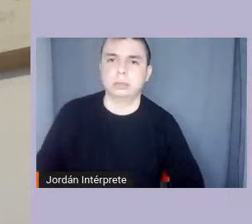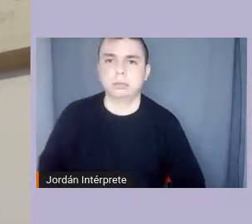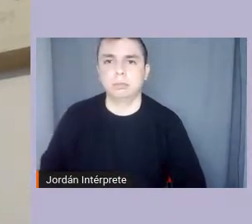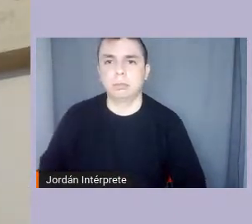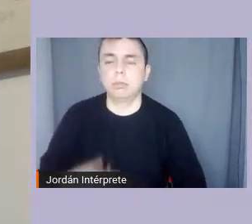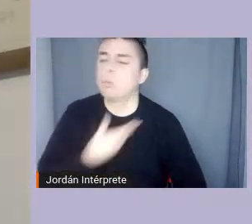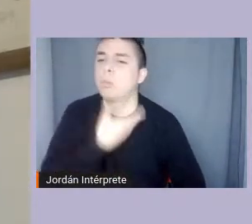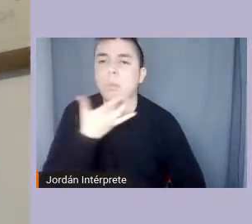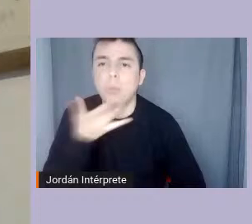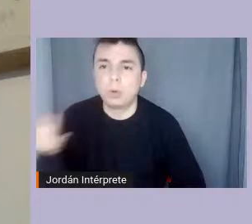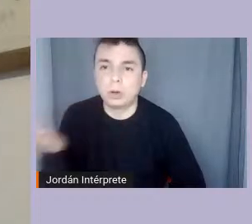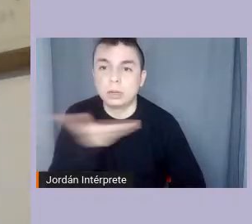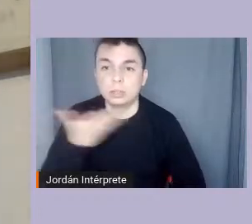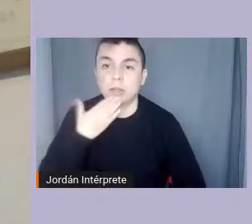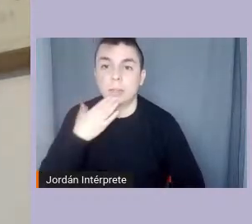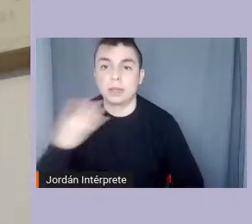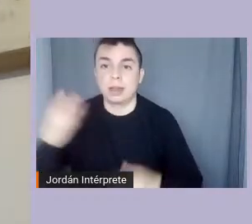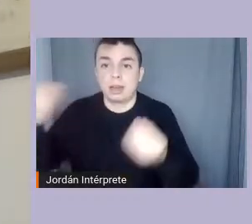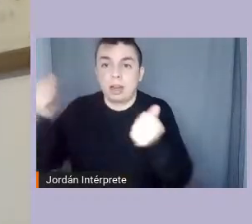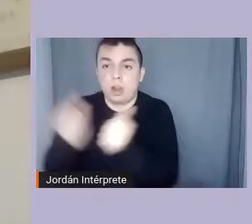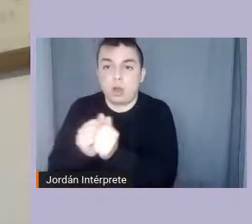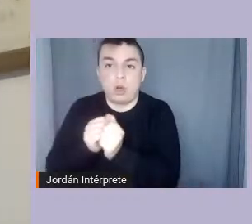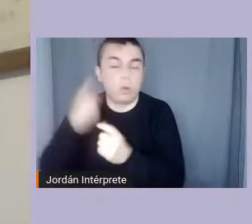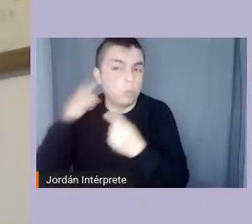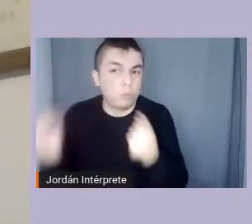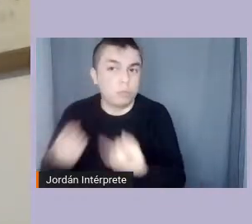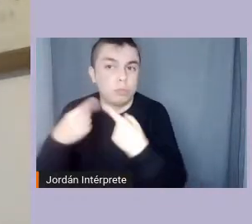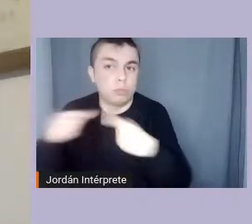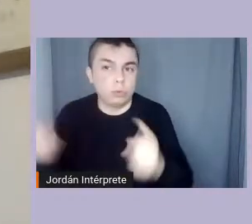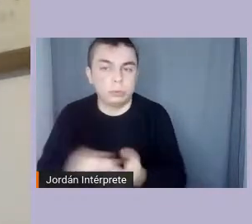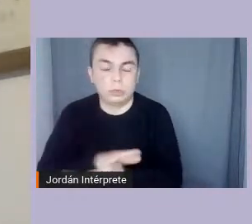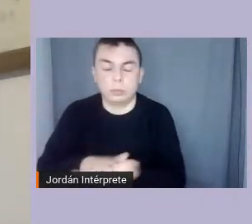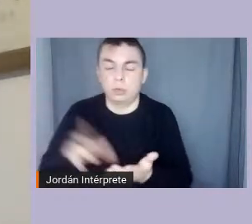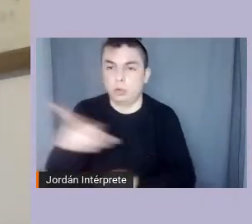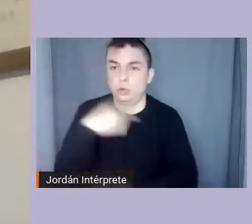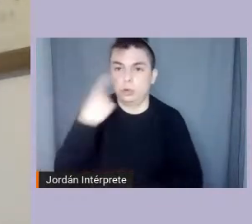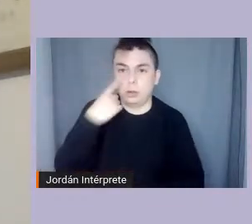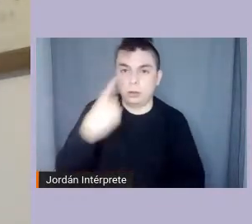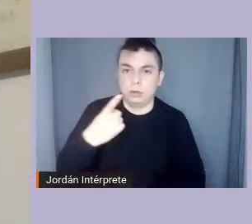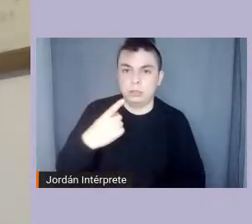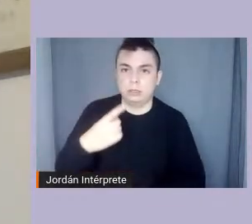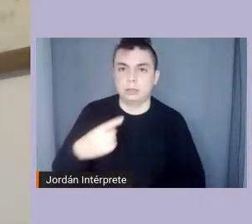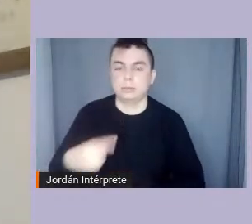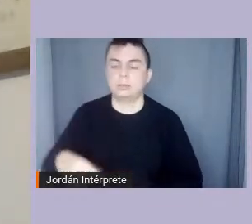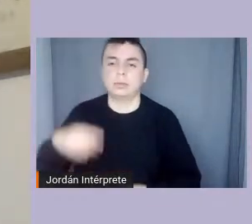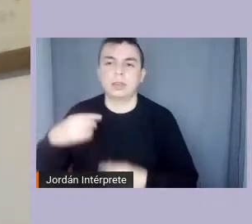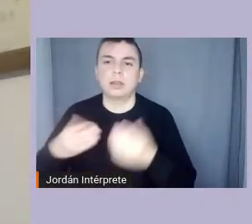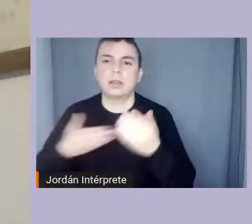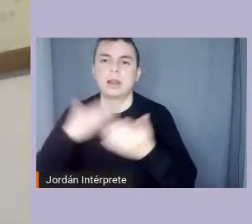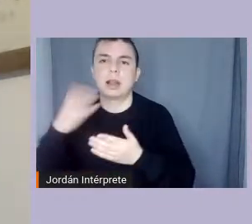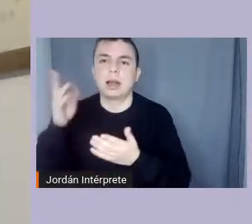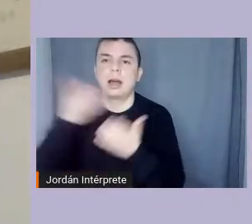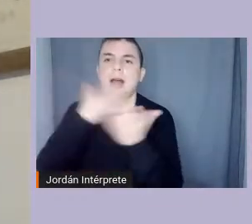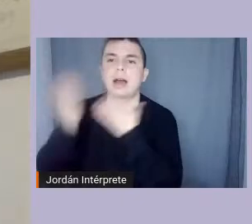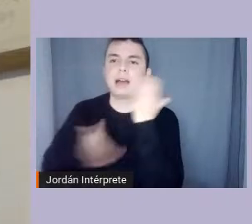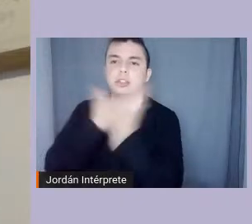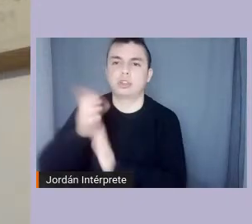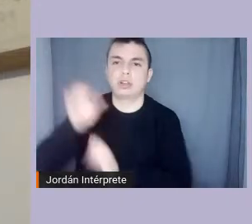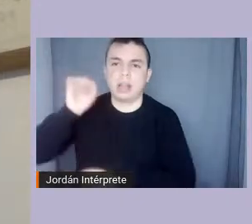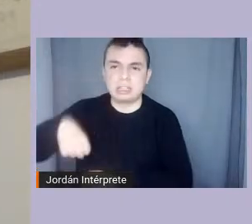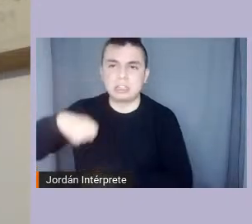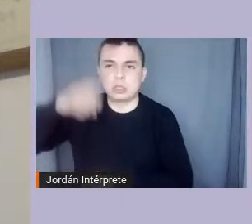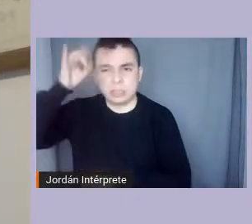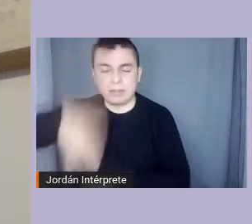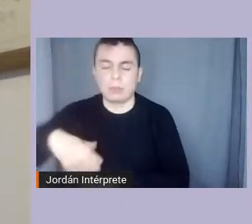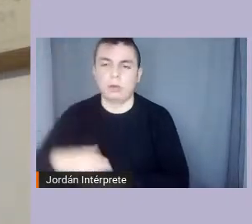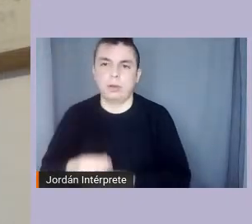sonidos no van dentro de la música. Usaremos una canción con una acentuación muy definida donde podamos trabajar los conceptos de